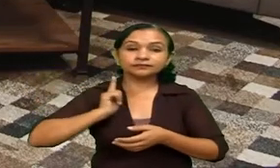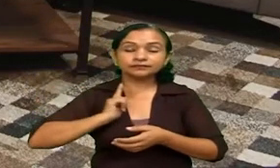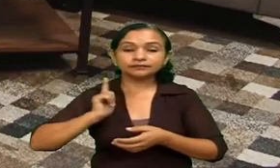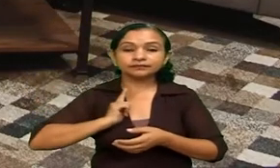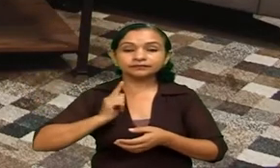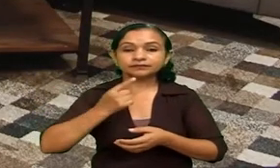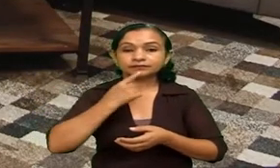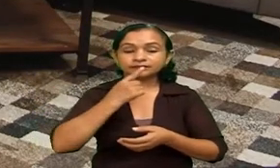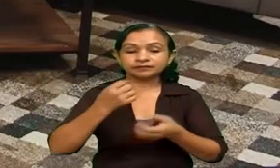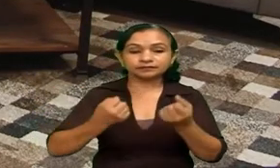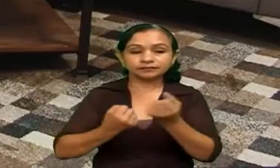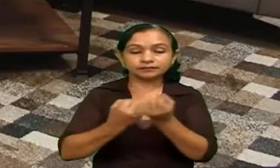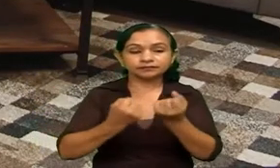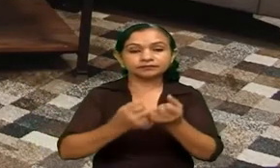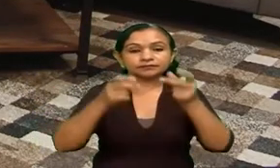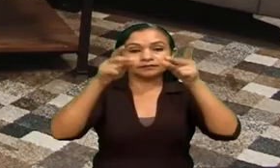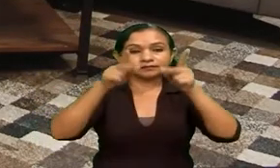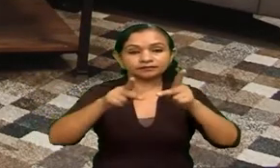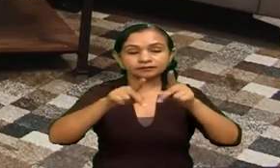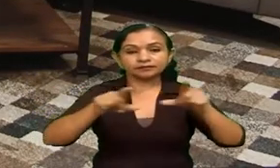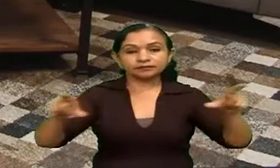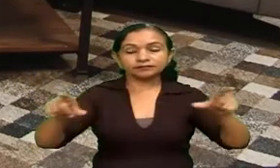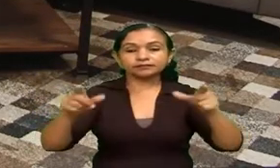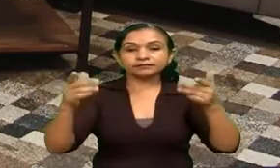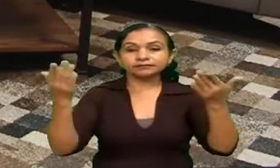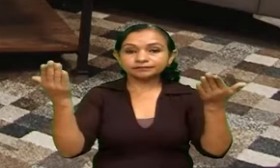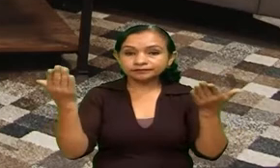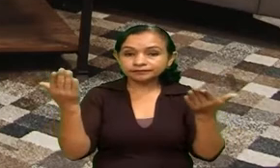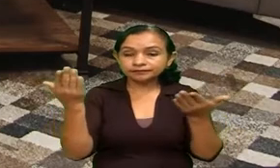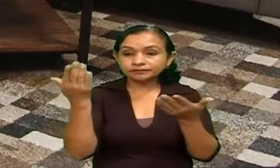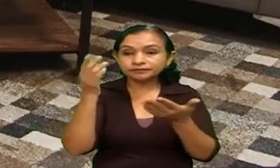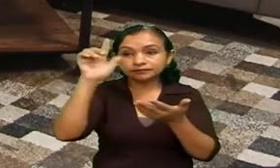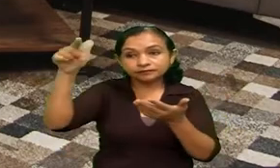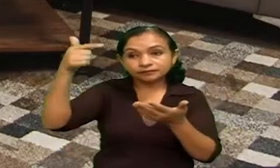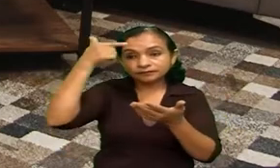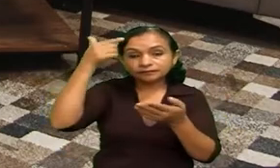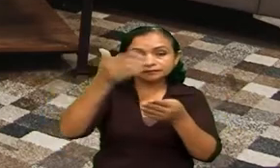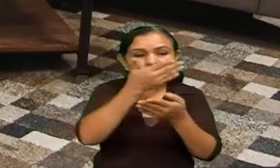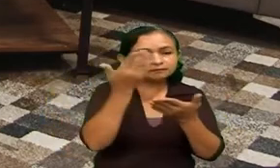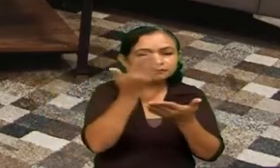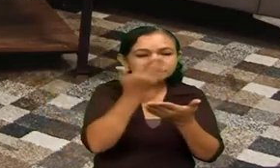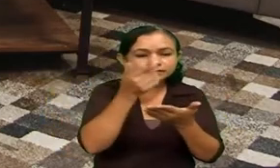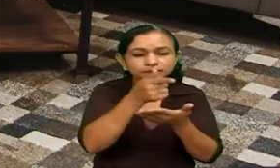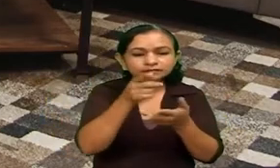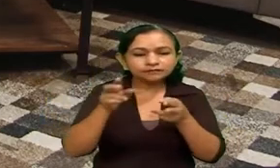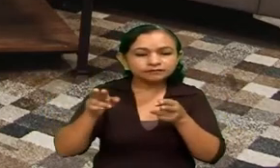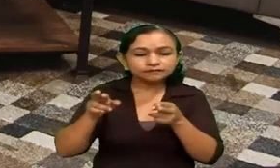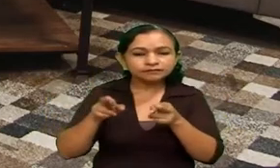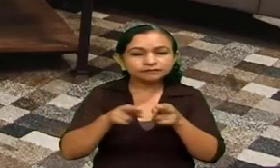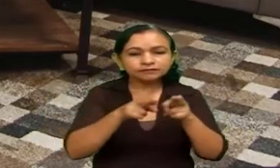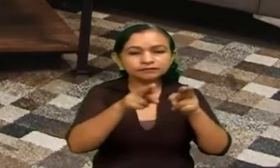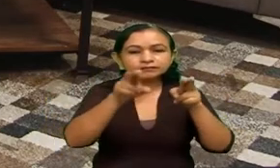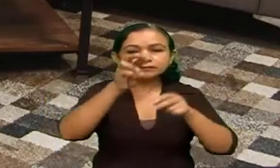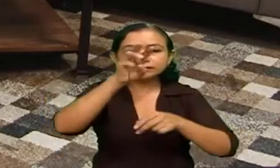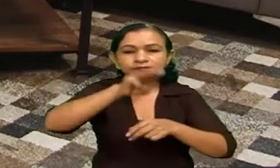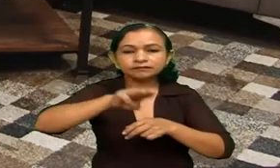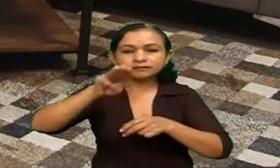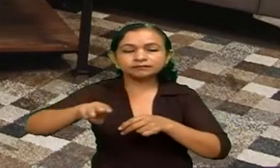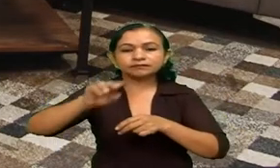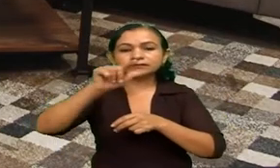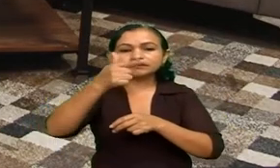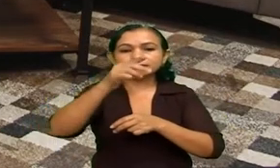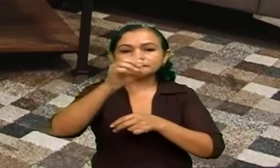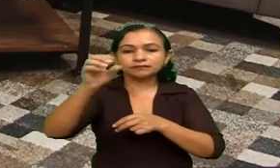que sustenta nuestro plan indicativo. Estudios que nuestro gobierno hizo en la, sí, cuenca del Río Grande Matagalpa con 700